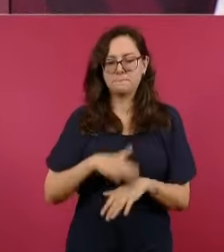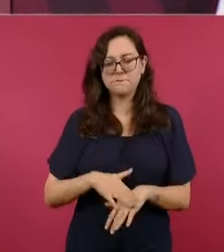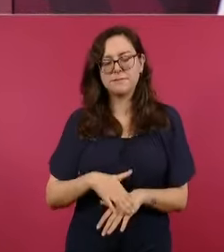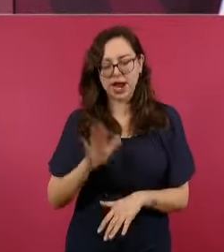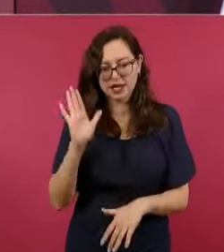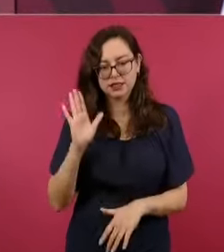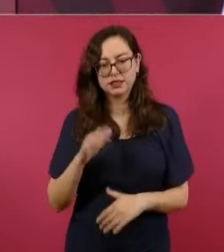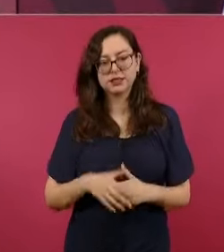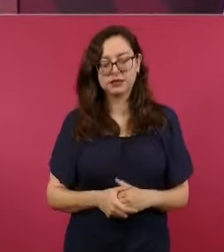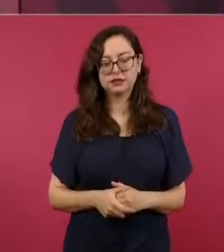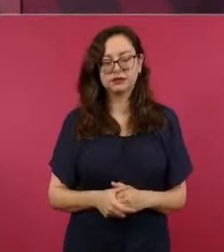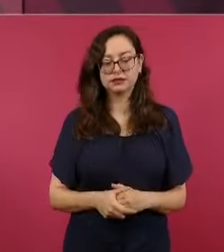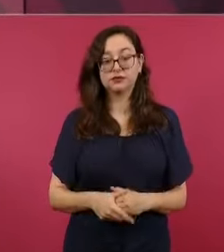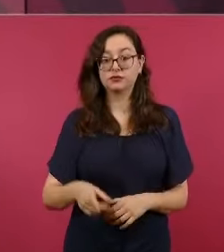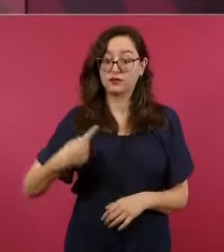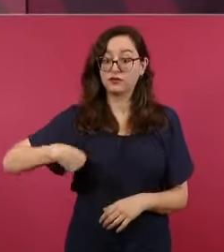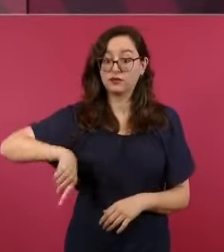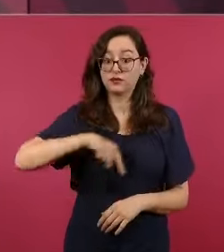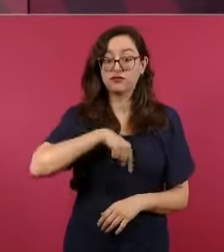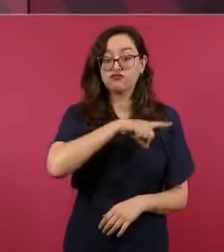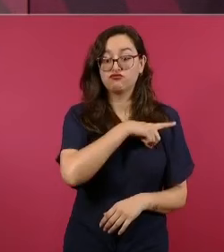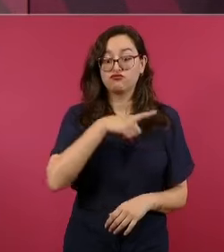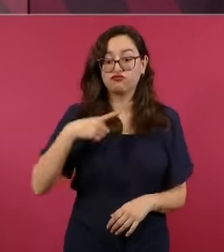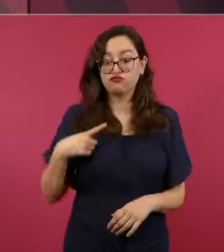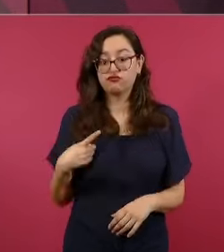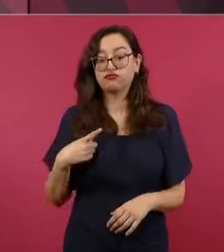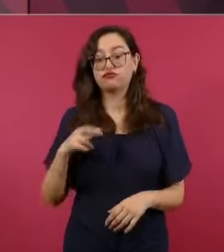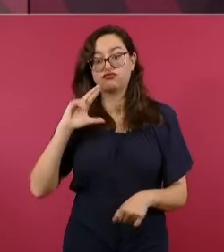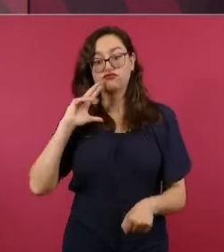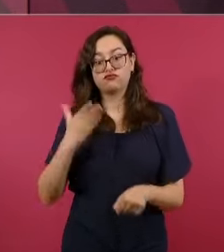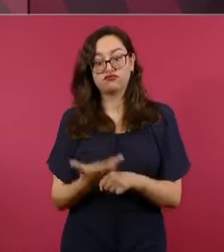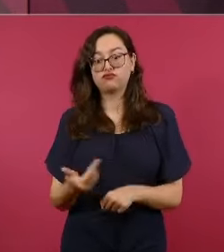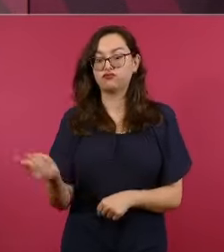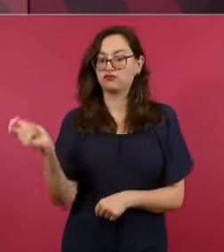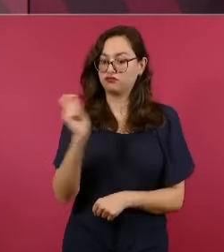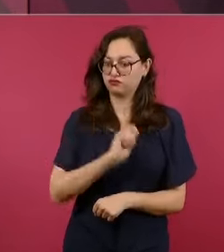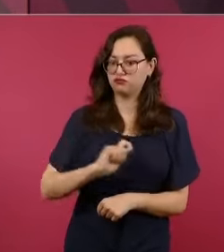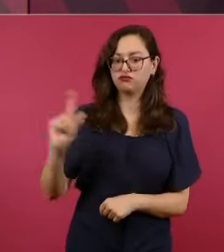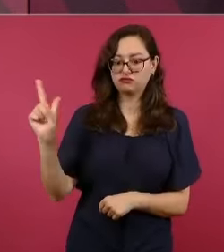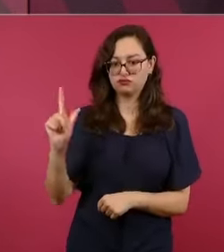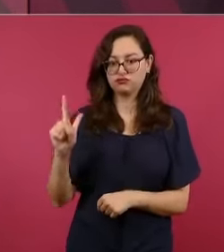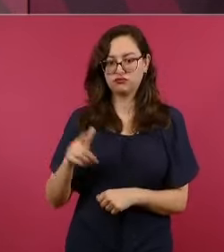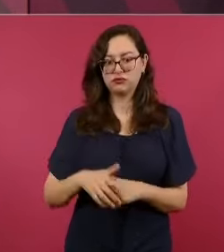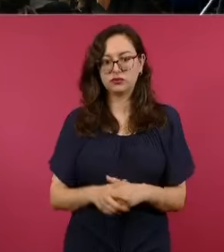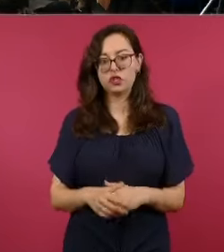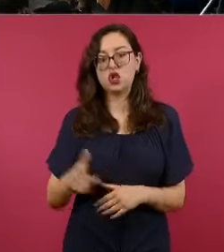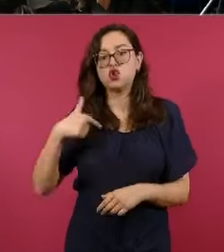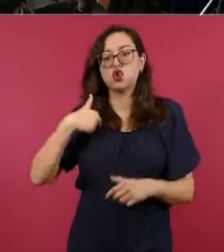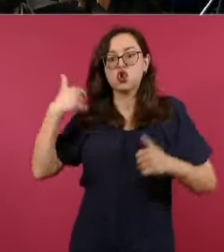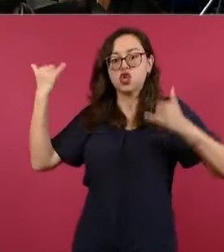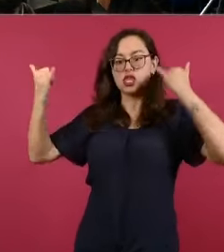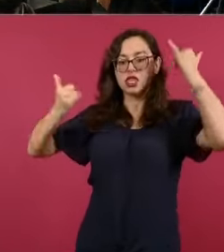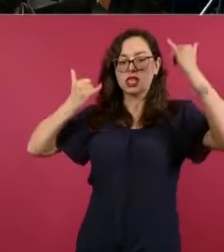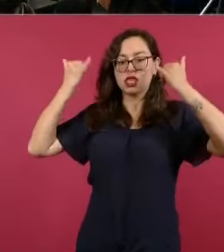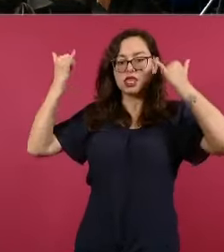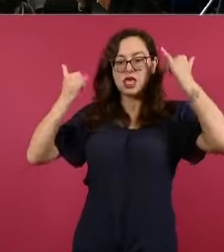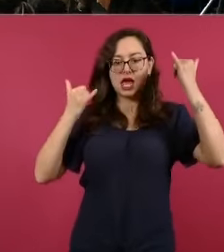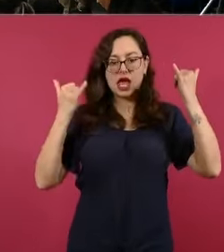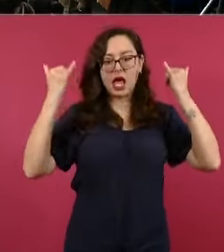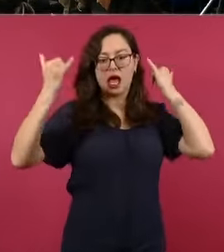actuemos es con profesionalismo no O sea para no estar